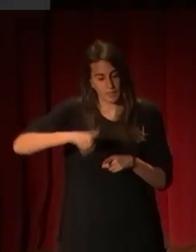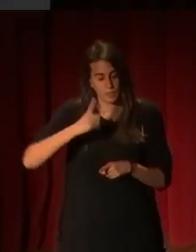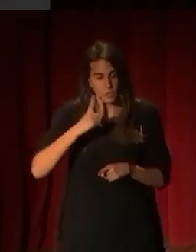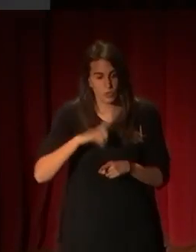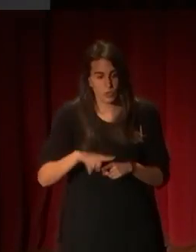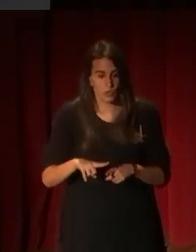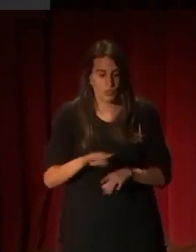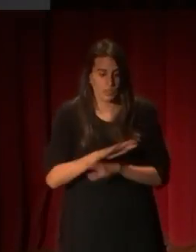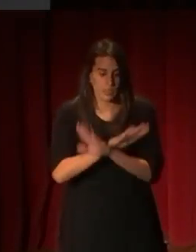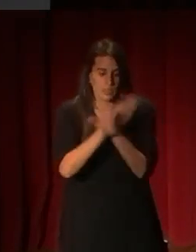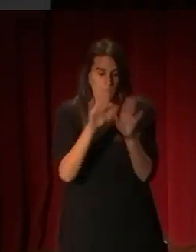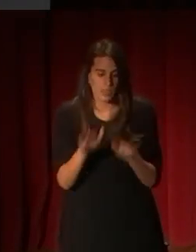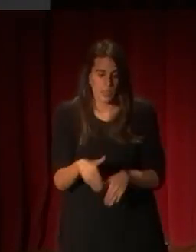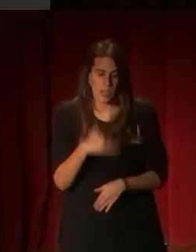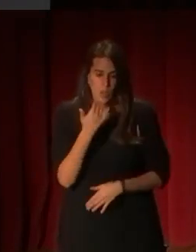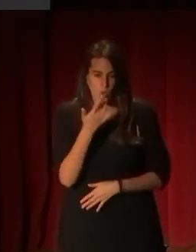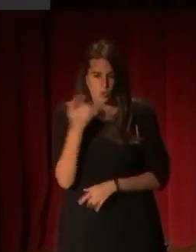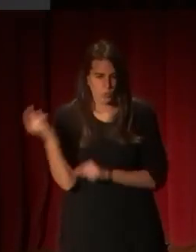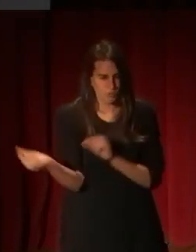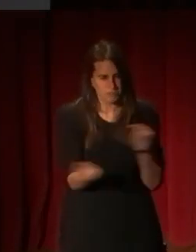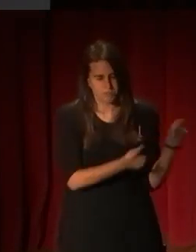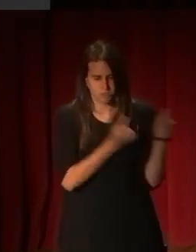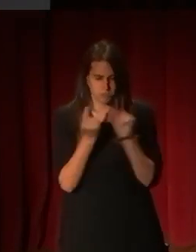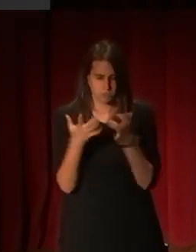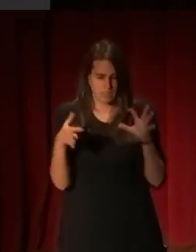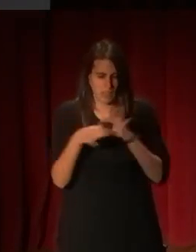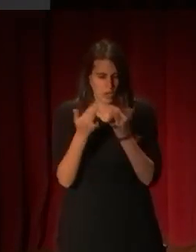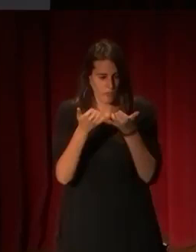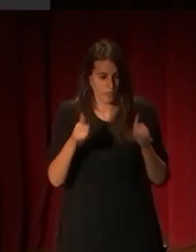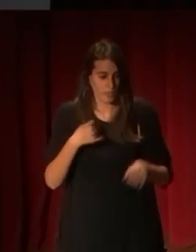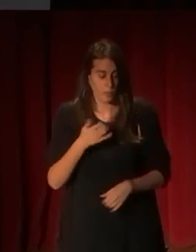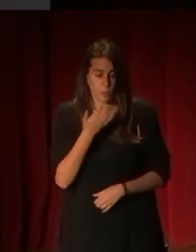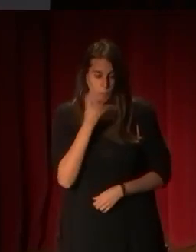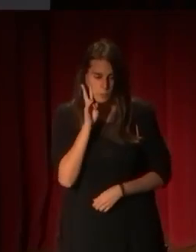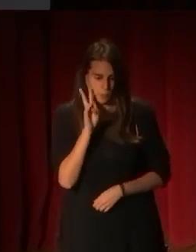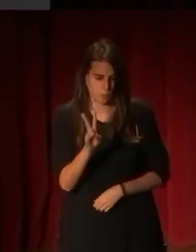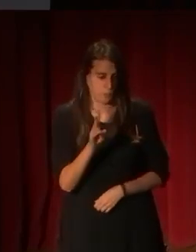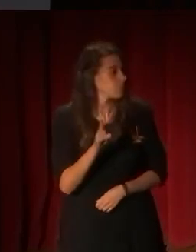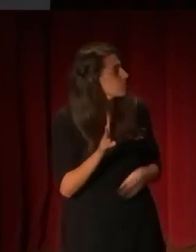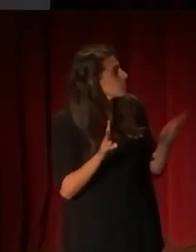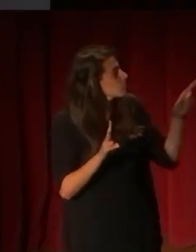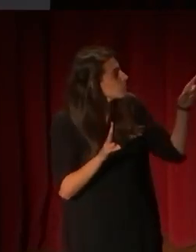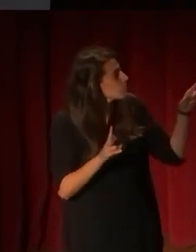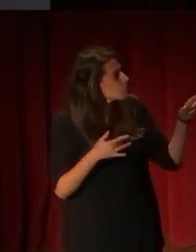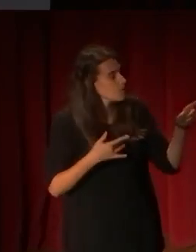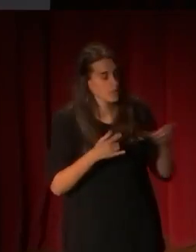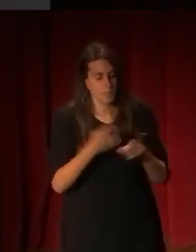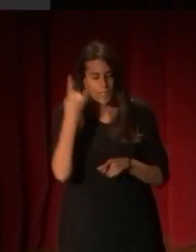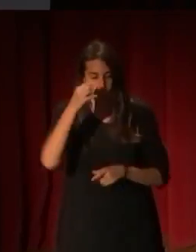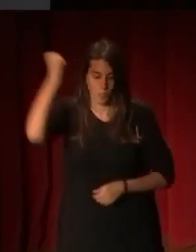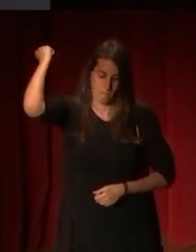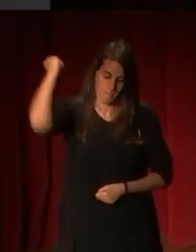terminaron resultando tan polémicos de la fiesta en primer lugar aquí lo tenemos el lanceado del propio toro la